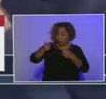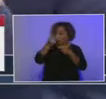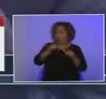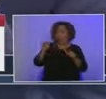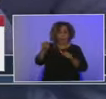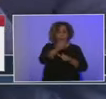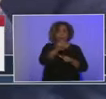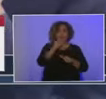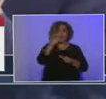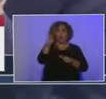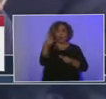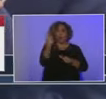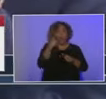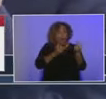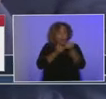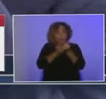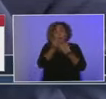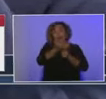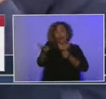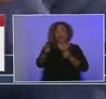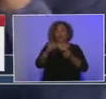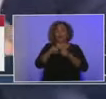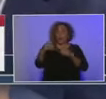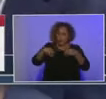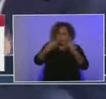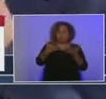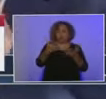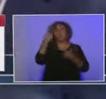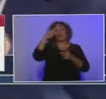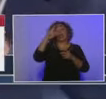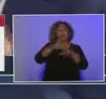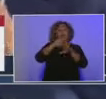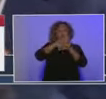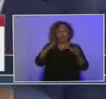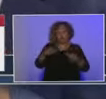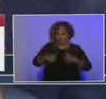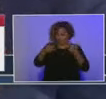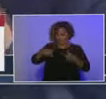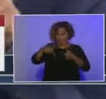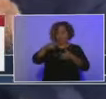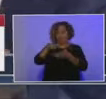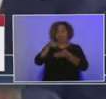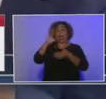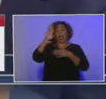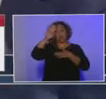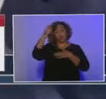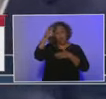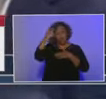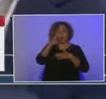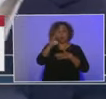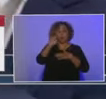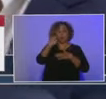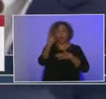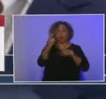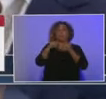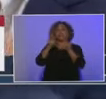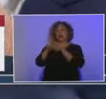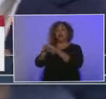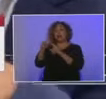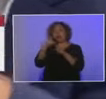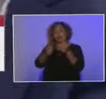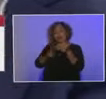no solamente de abogar por recursos para los puertorriqueños que están aquí en el Bronx, sino también para defender a